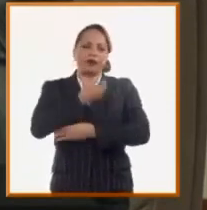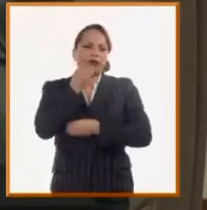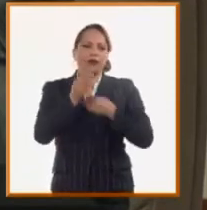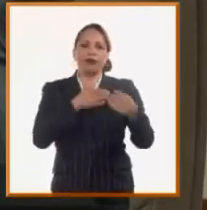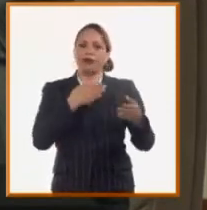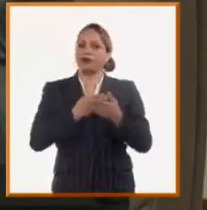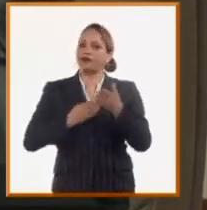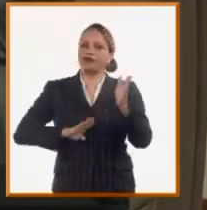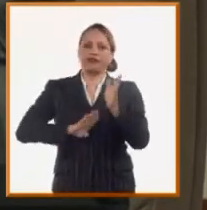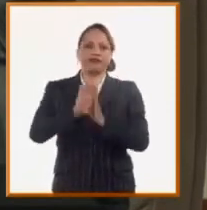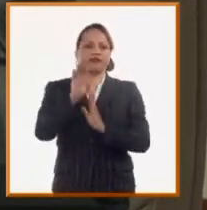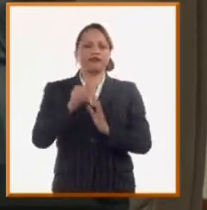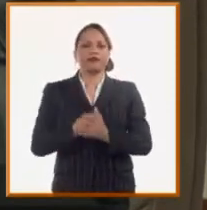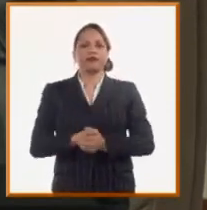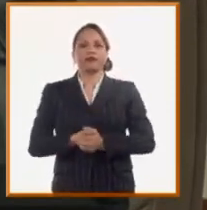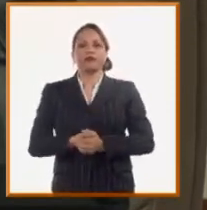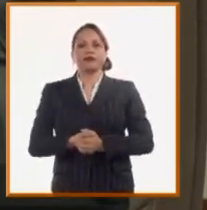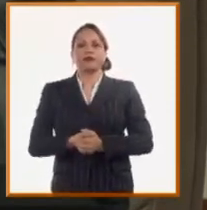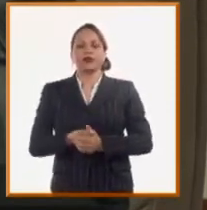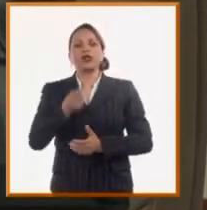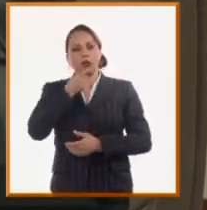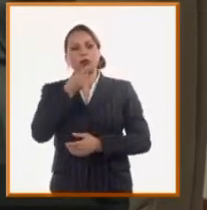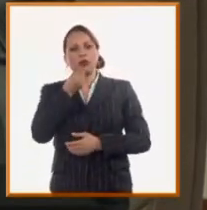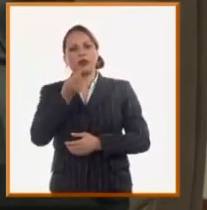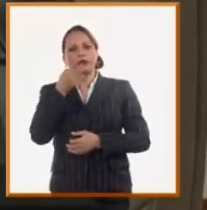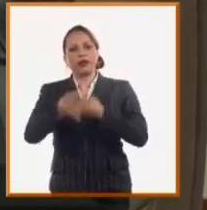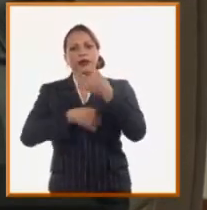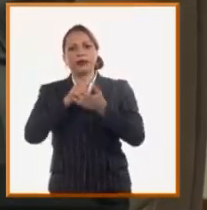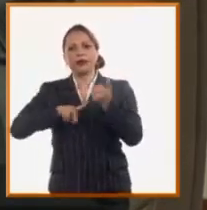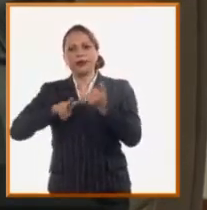Yo puedo poner ejemplos de cualquier provincia, de todas las provincias.